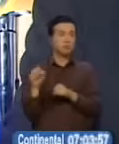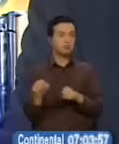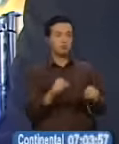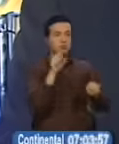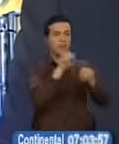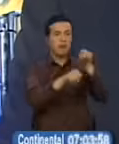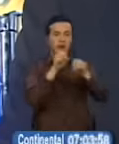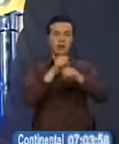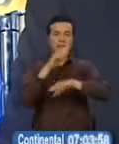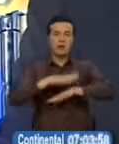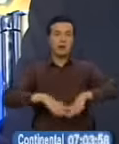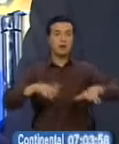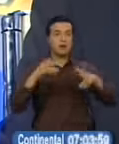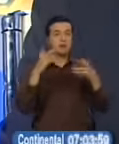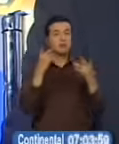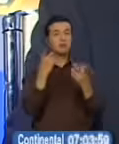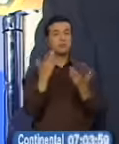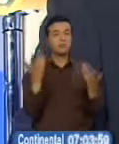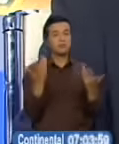sufrieron pérdidas